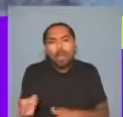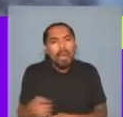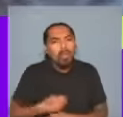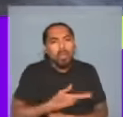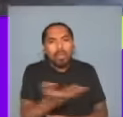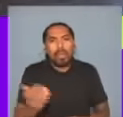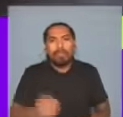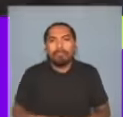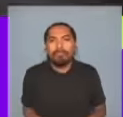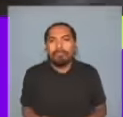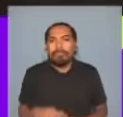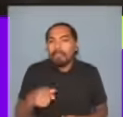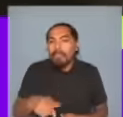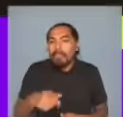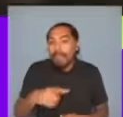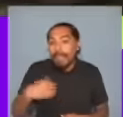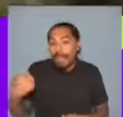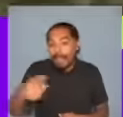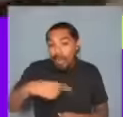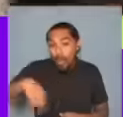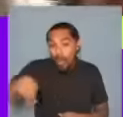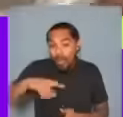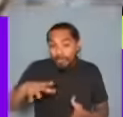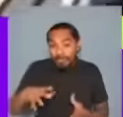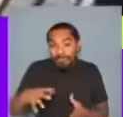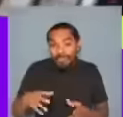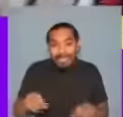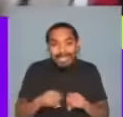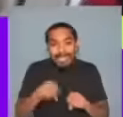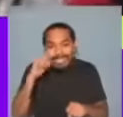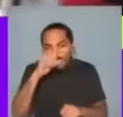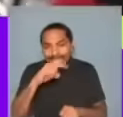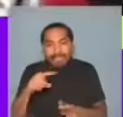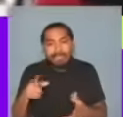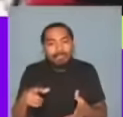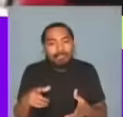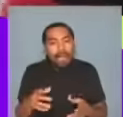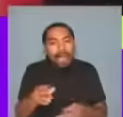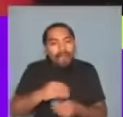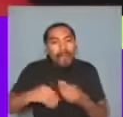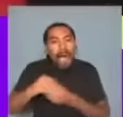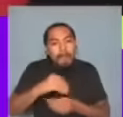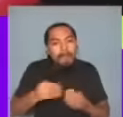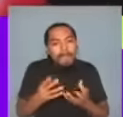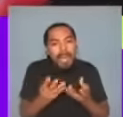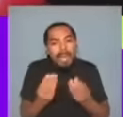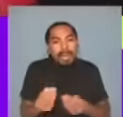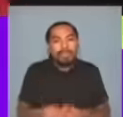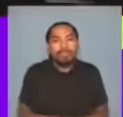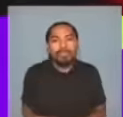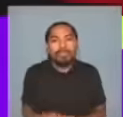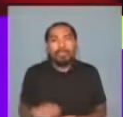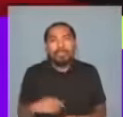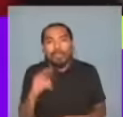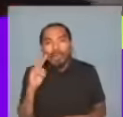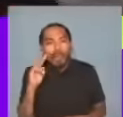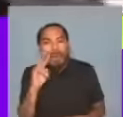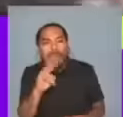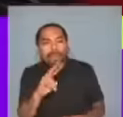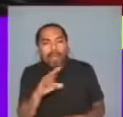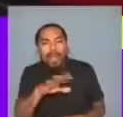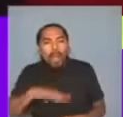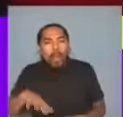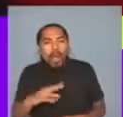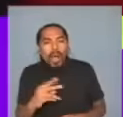la familia Radiovisión para él. Uno ve las imágenes y realmente no lo puede creer. Recorriendo el norte, como en este